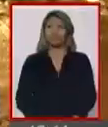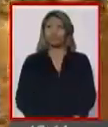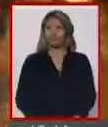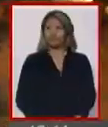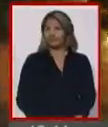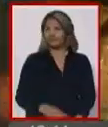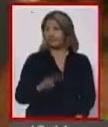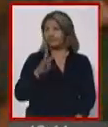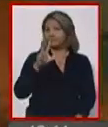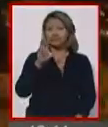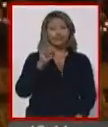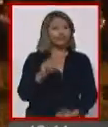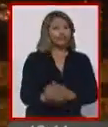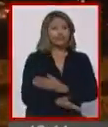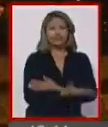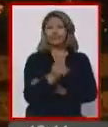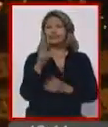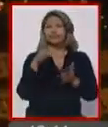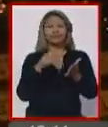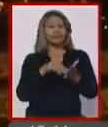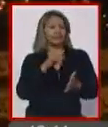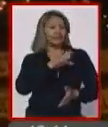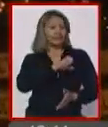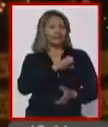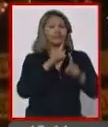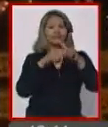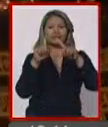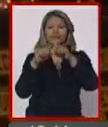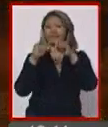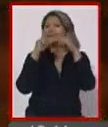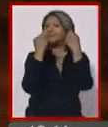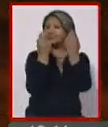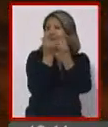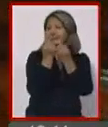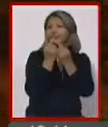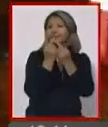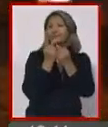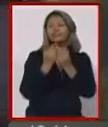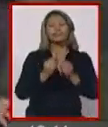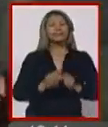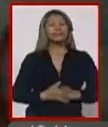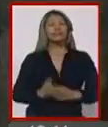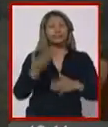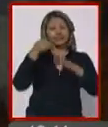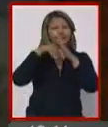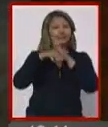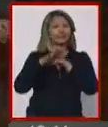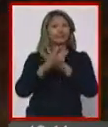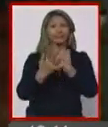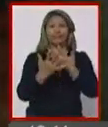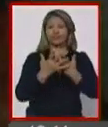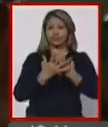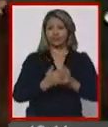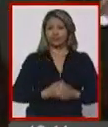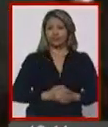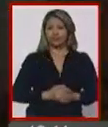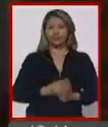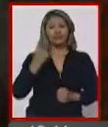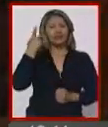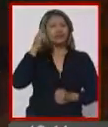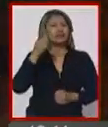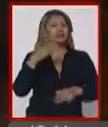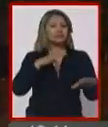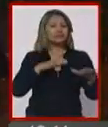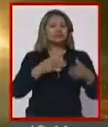Aproximadamente a las 4:30 de la mañana, más de 2.000 efectivos policiales de diferentes unidades y grupos de élites ingresaron al penal de Palmasola